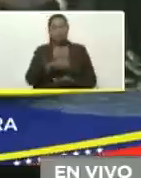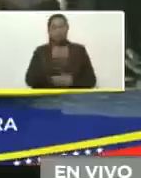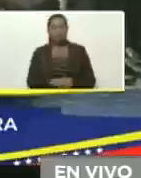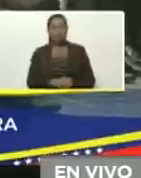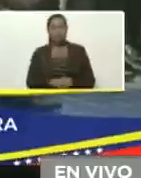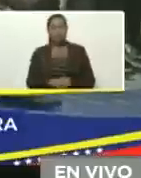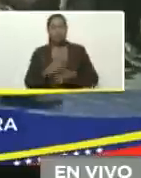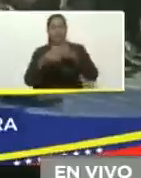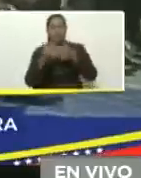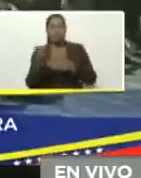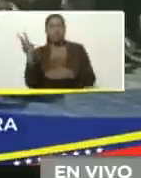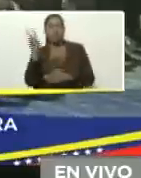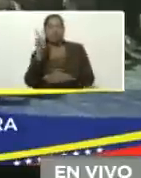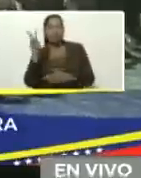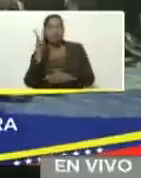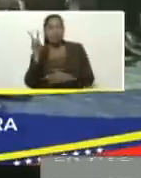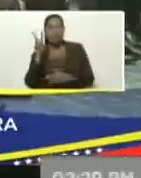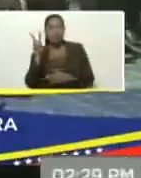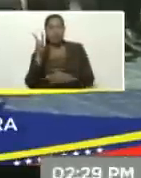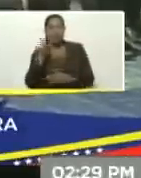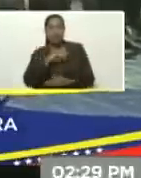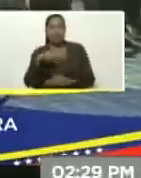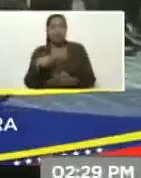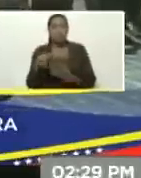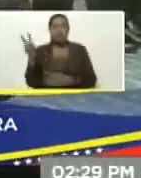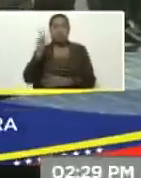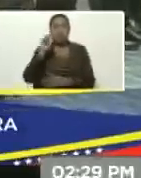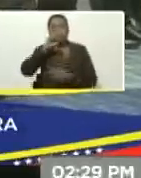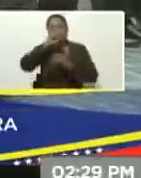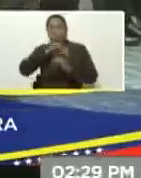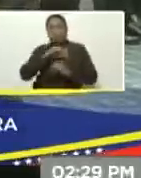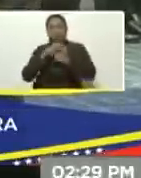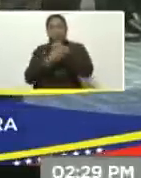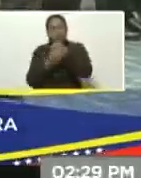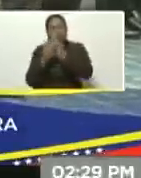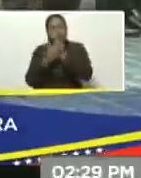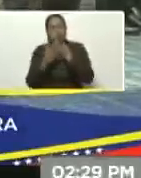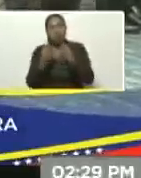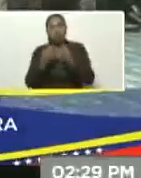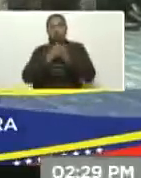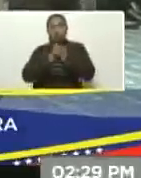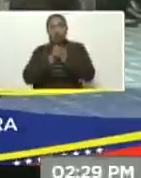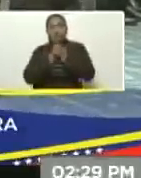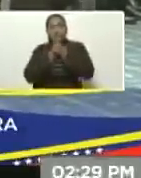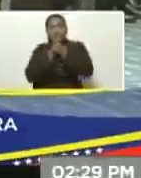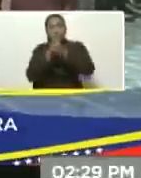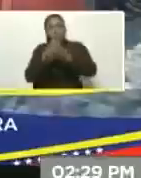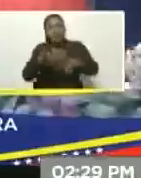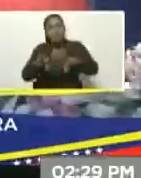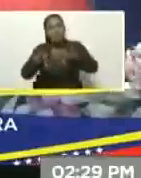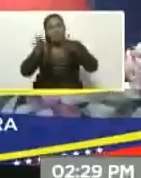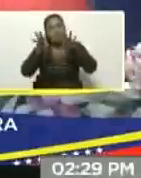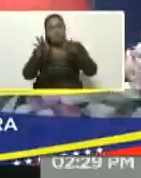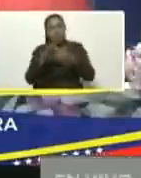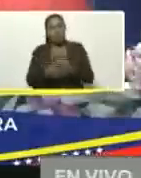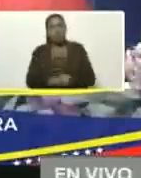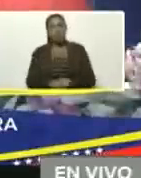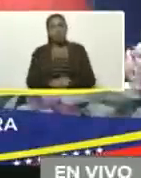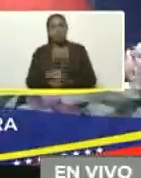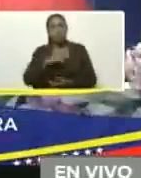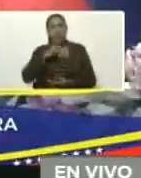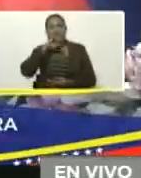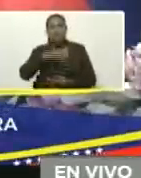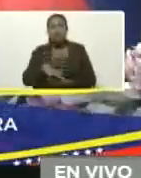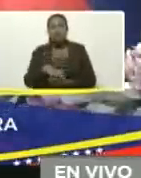a Venezuela. En Venezuela tenemos un aprecio especial, un amor especial por la historia de